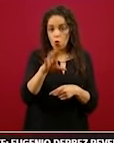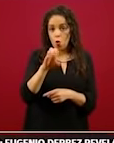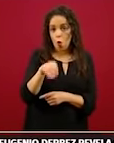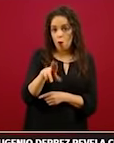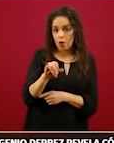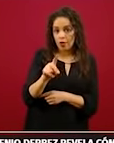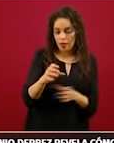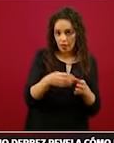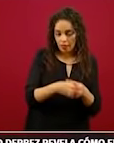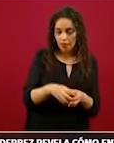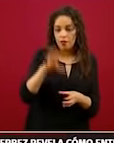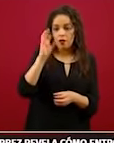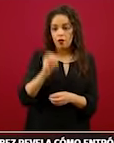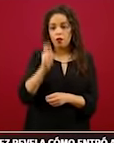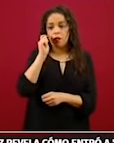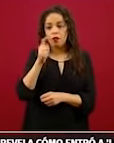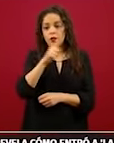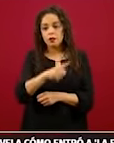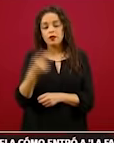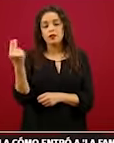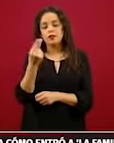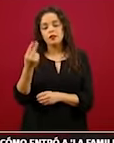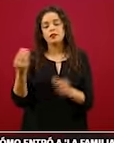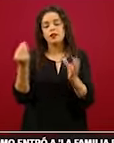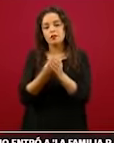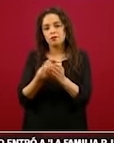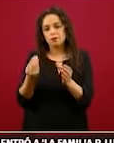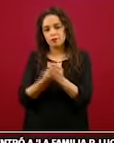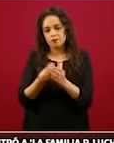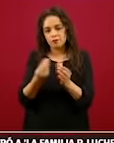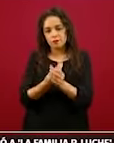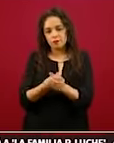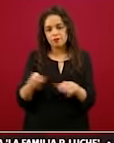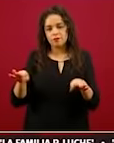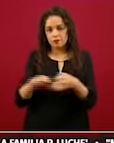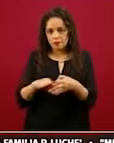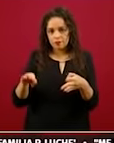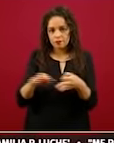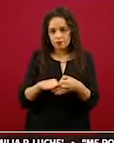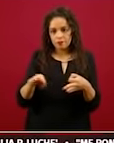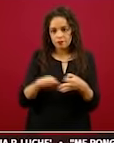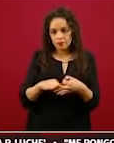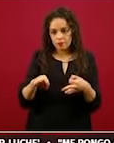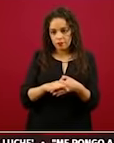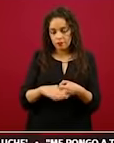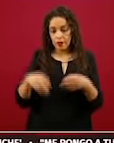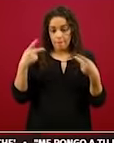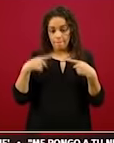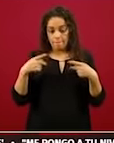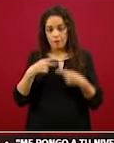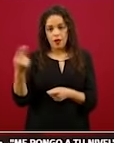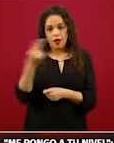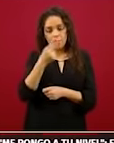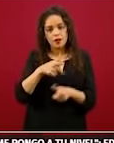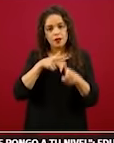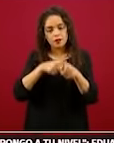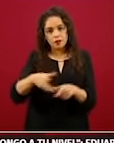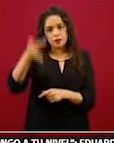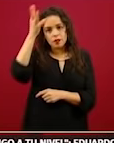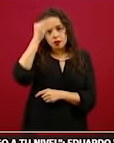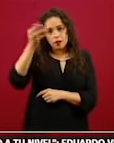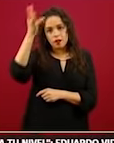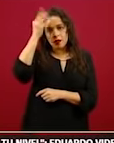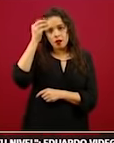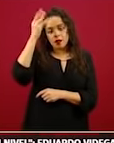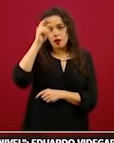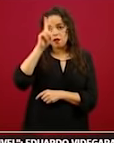uso correcto, la capacitación continua, la retroalimentación de las personas es un pilar fundamental